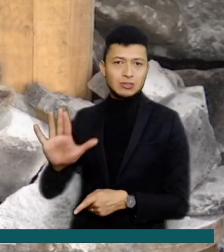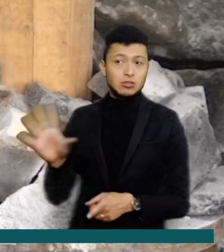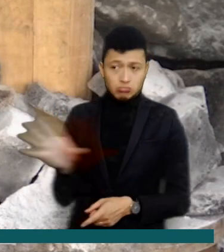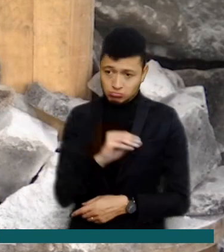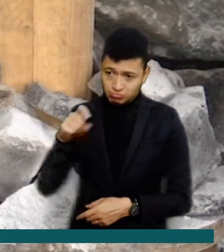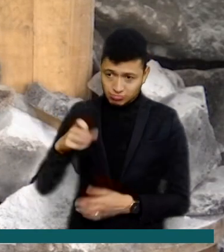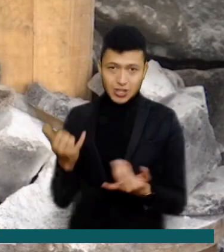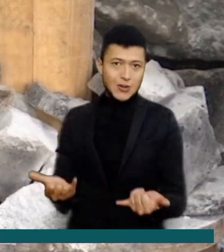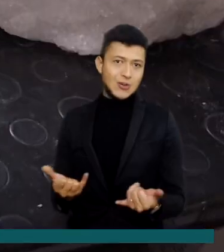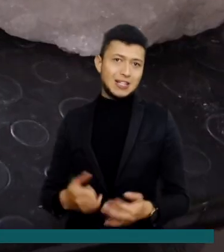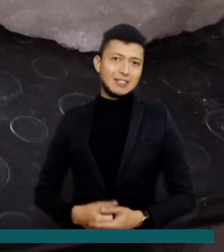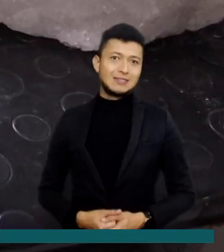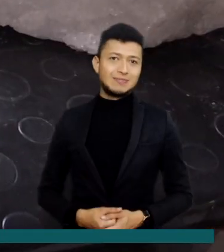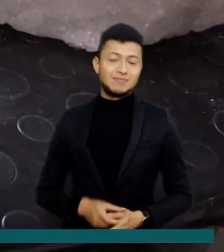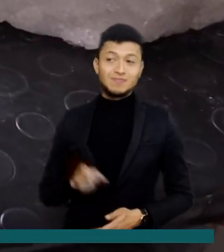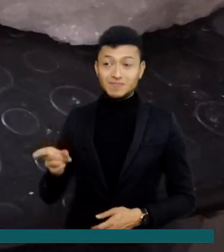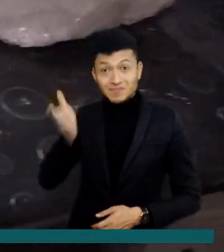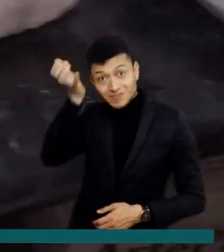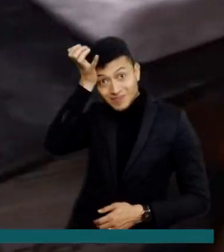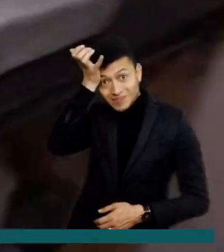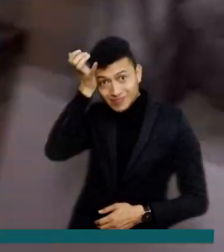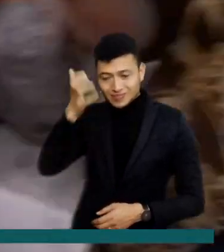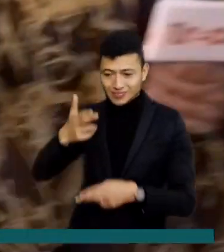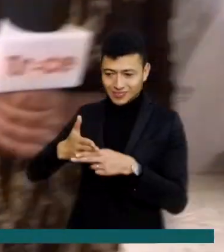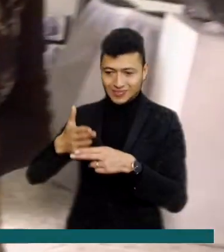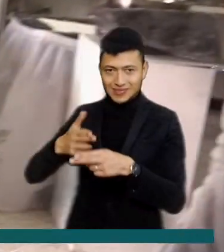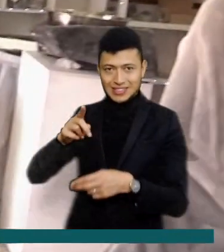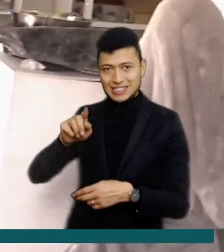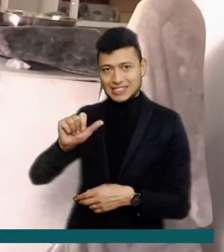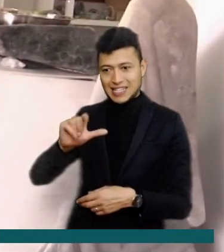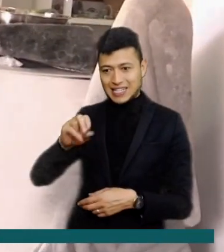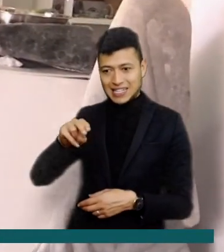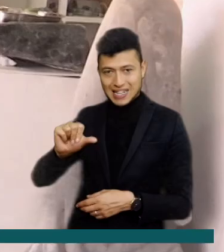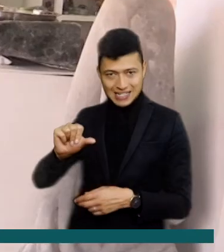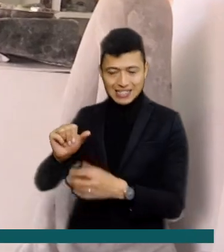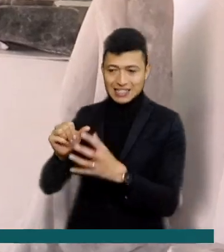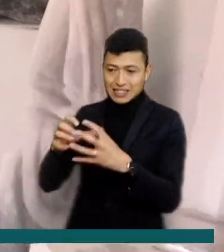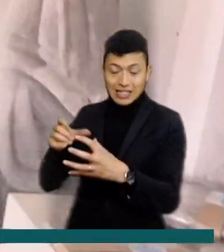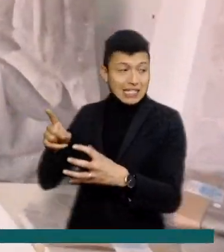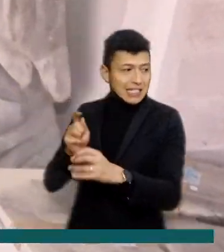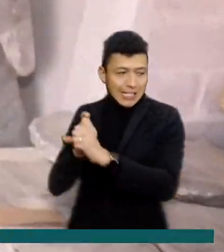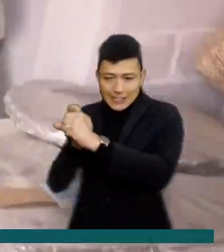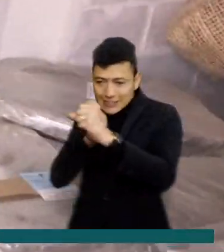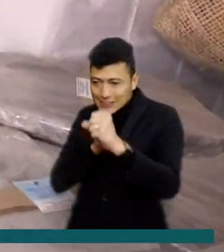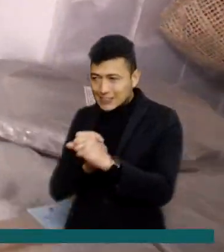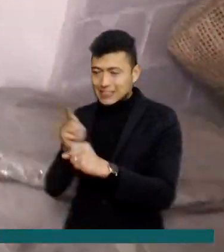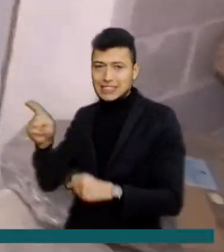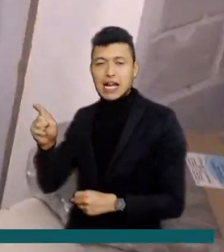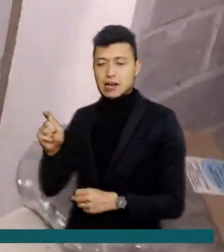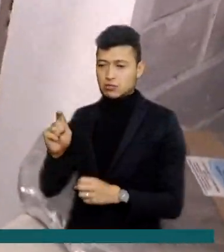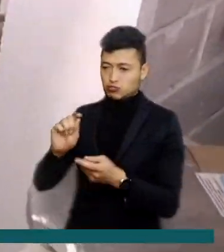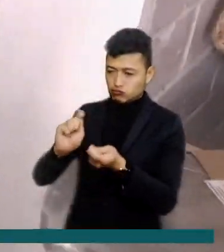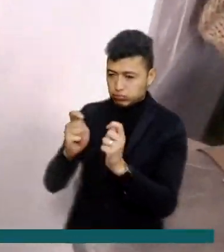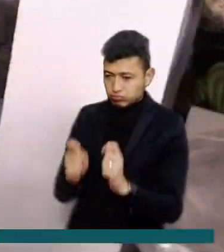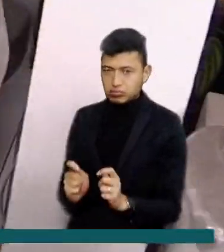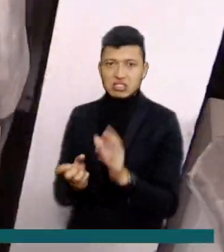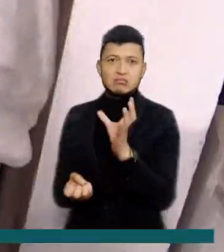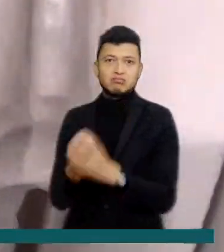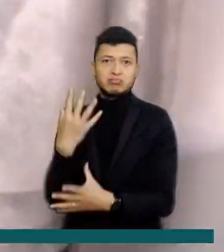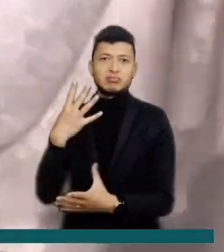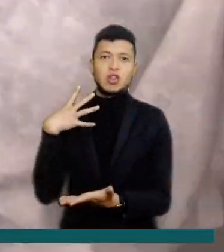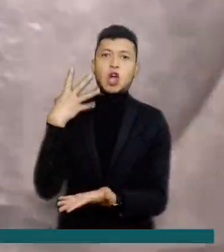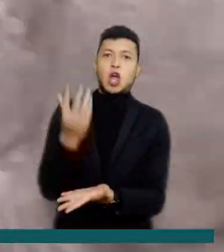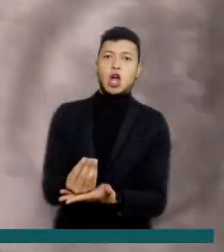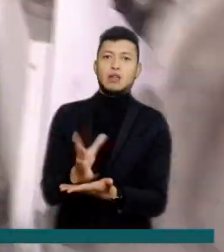parte que todos necesitamos ahora. Esta roca salina la utiliza Ronnie para tallarla y convertirla en grandes